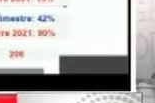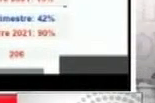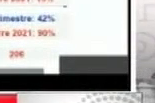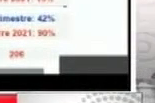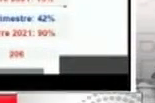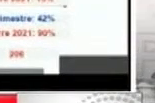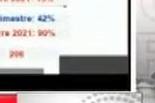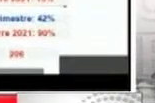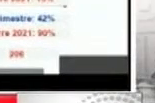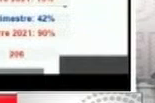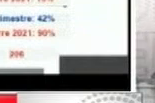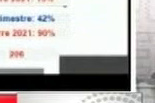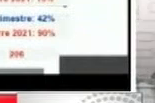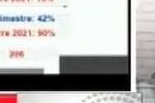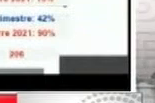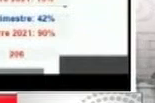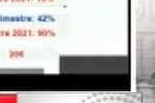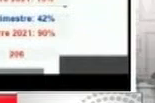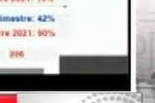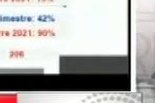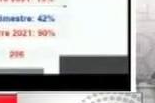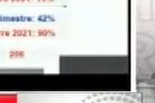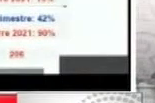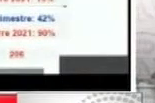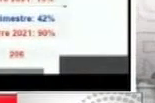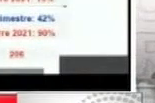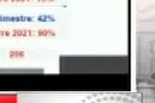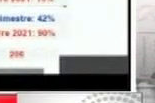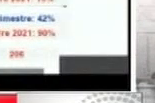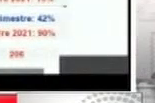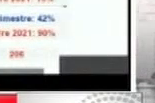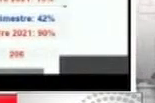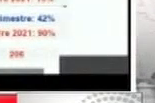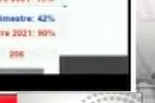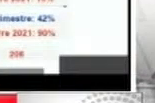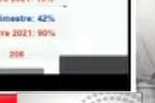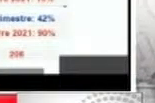¿no? En el segundo semestre hemos estado en el